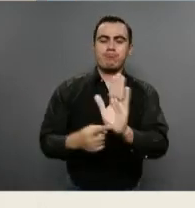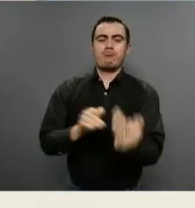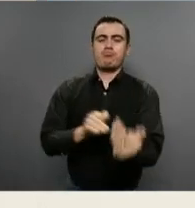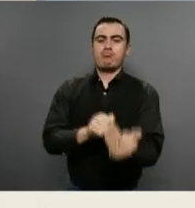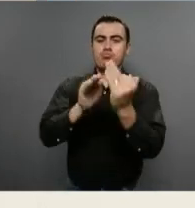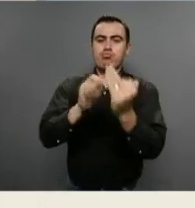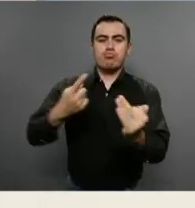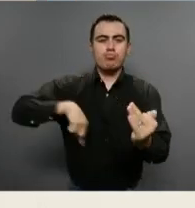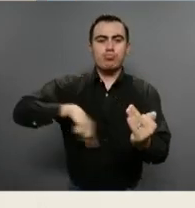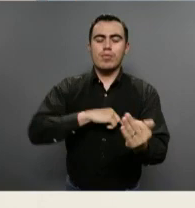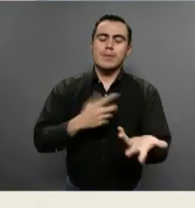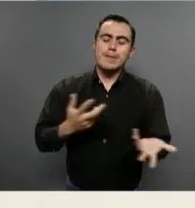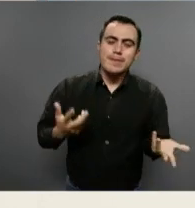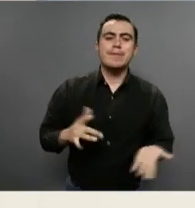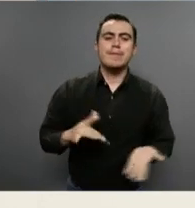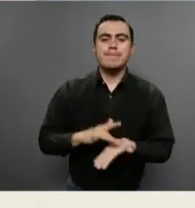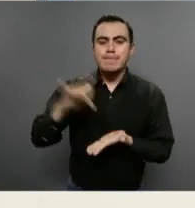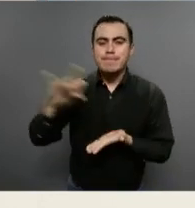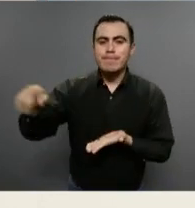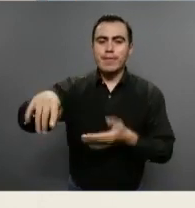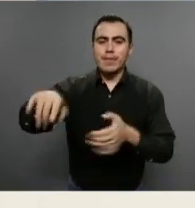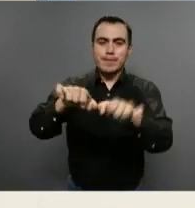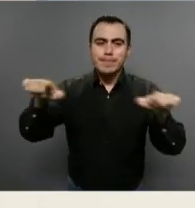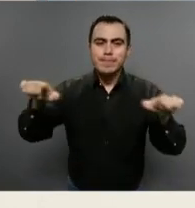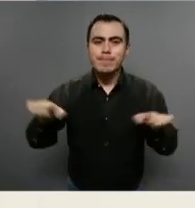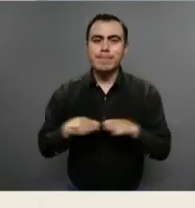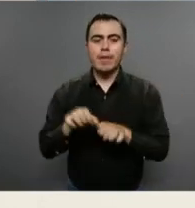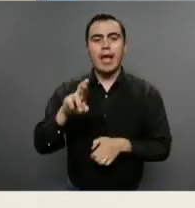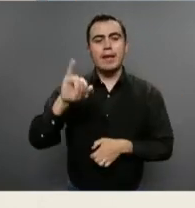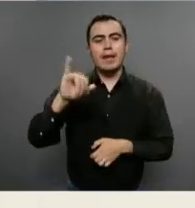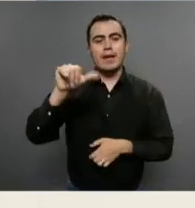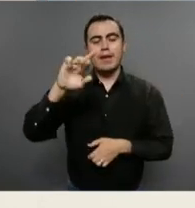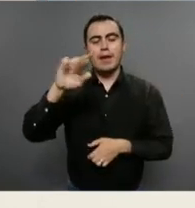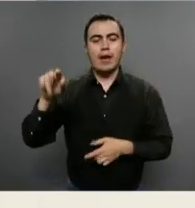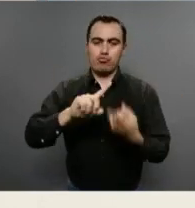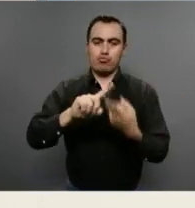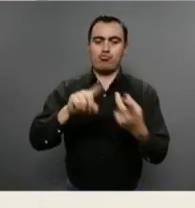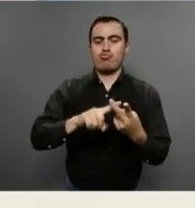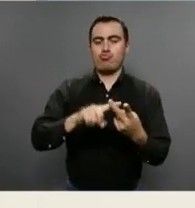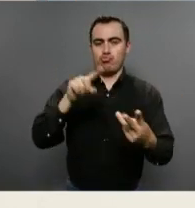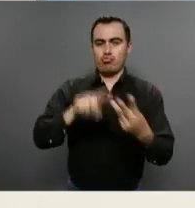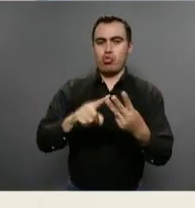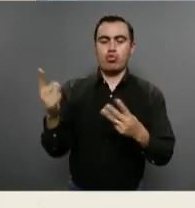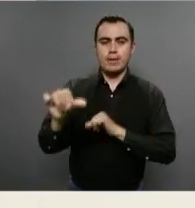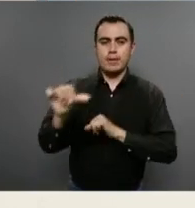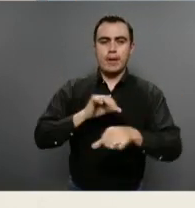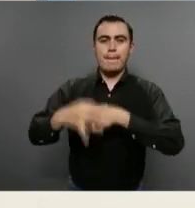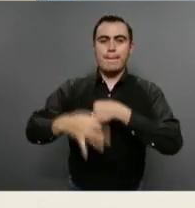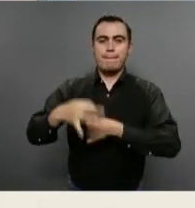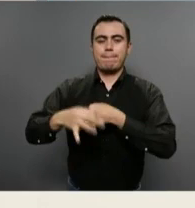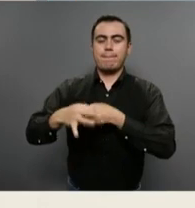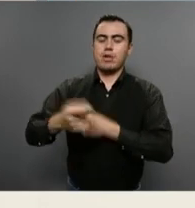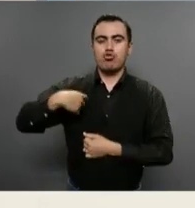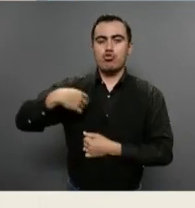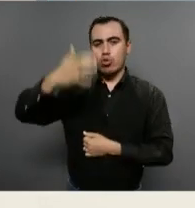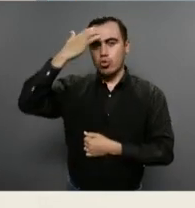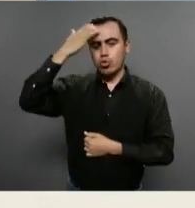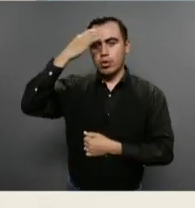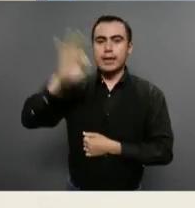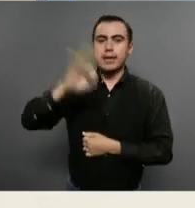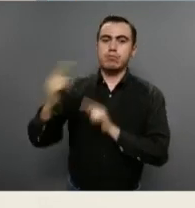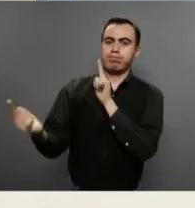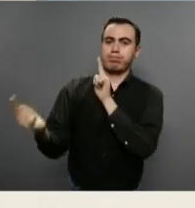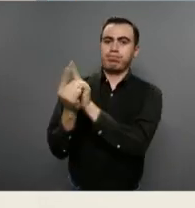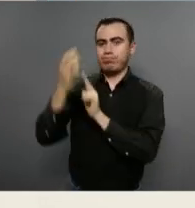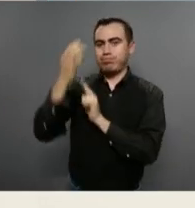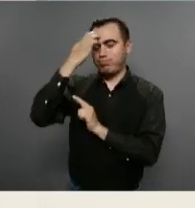ustedes, gracias a Ricardo, a Excel, a ti, Miguel. Los conozco de mucho tiempo, aunque quizá no en persona, pero sé qué han hecho,